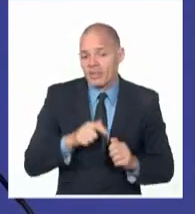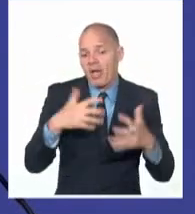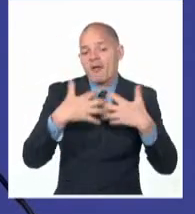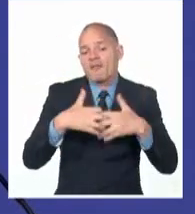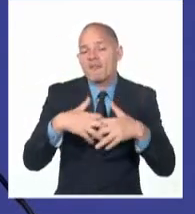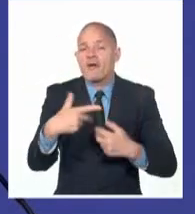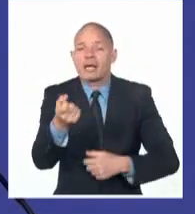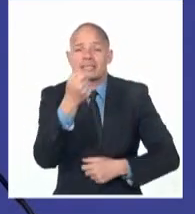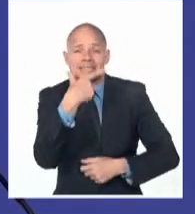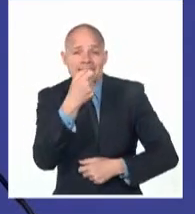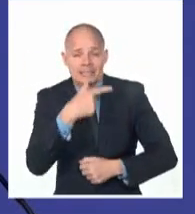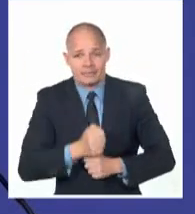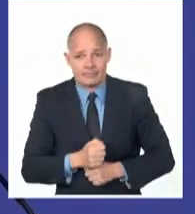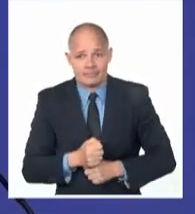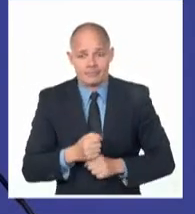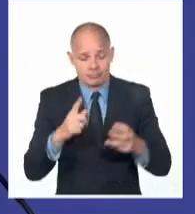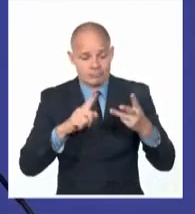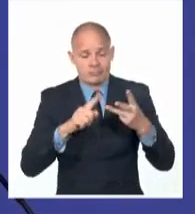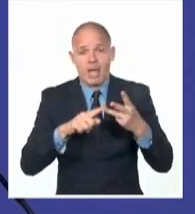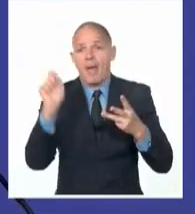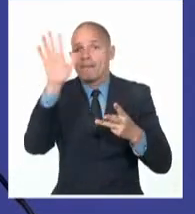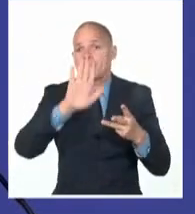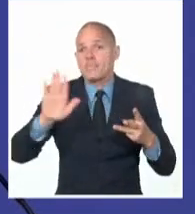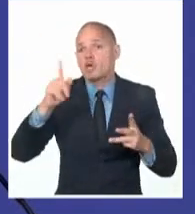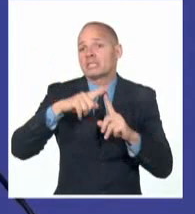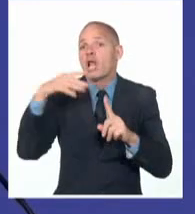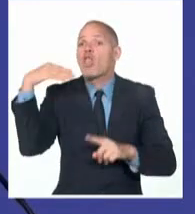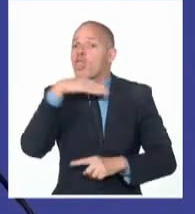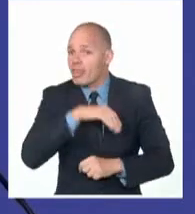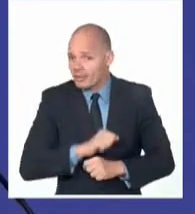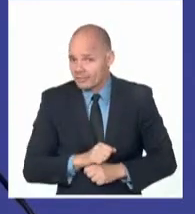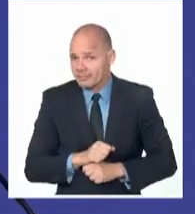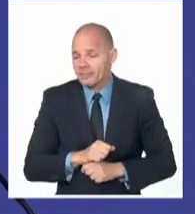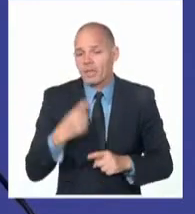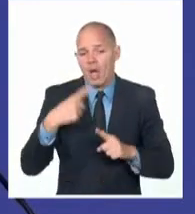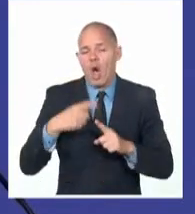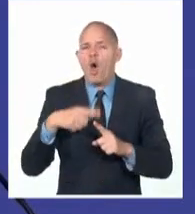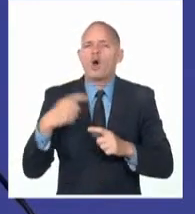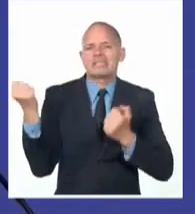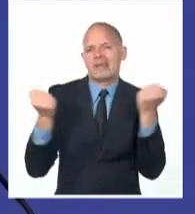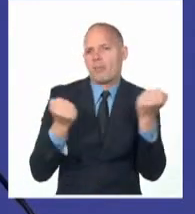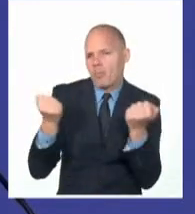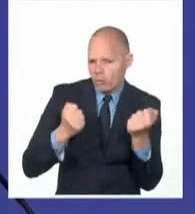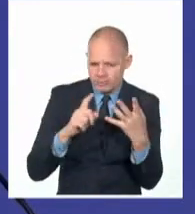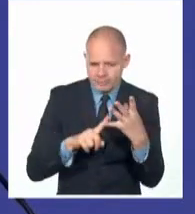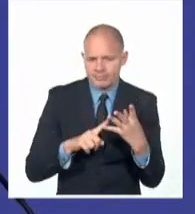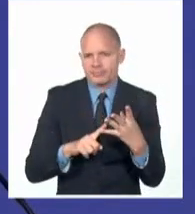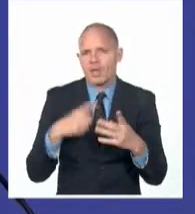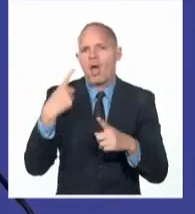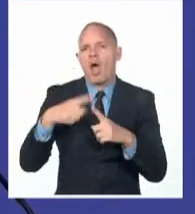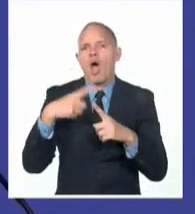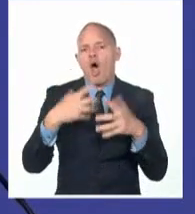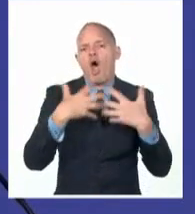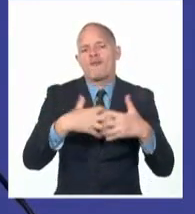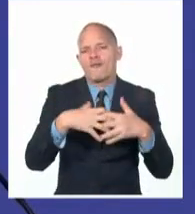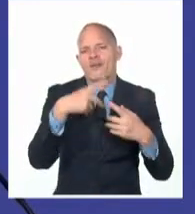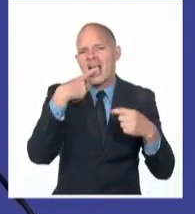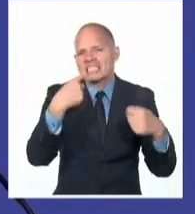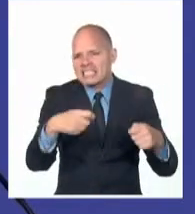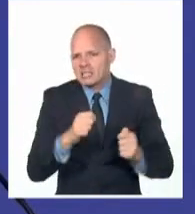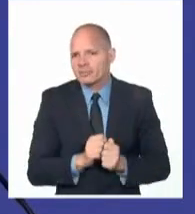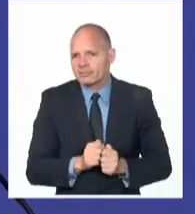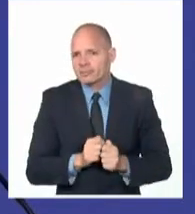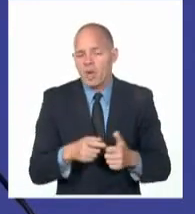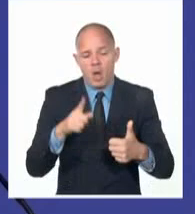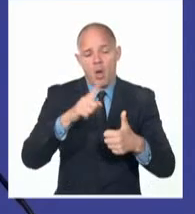y biotecnológica, el transporte, la industria sideromecánica, las energías renovables y la